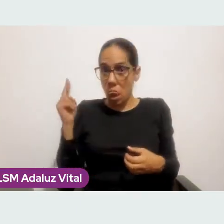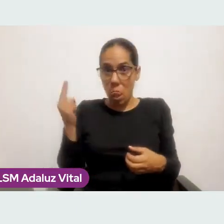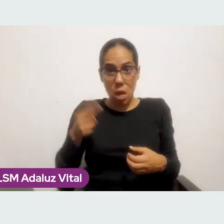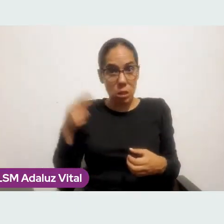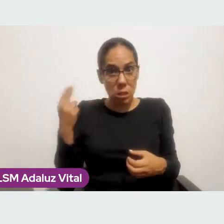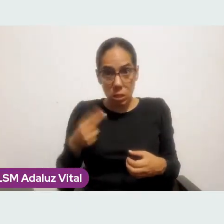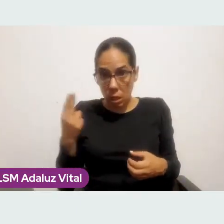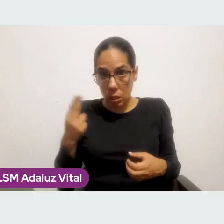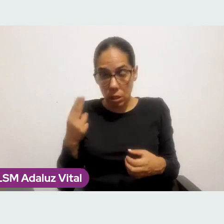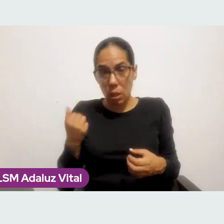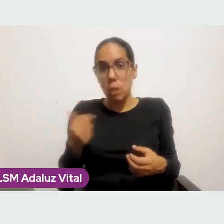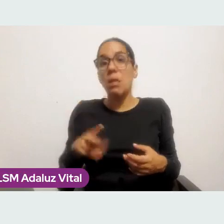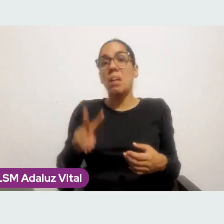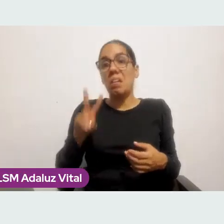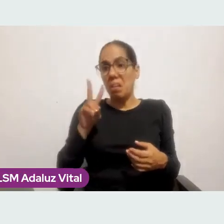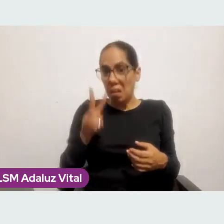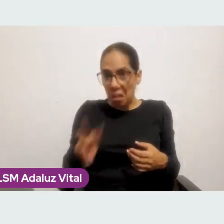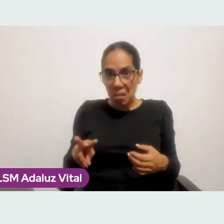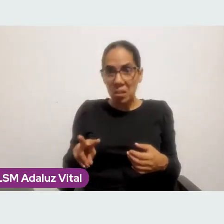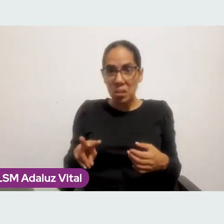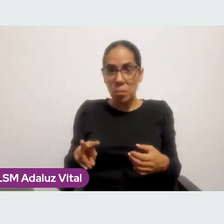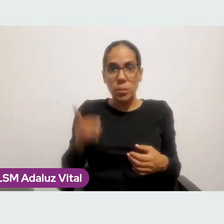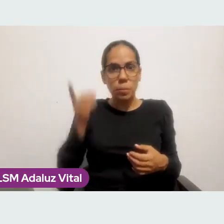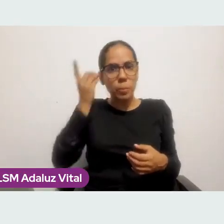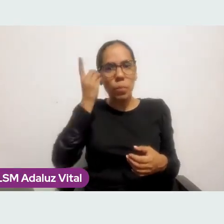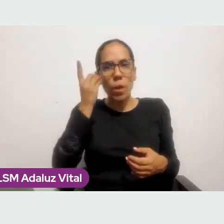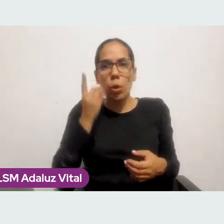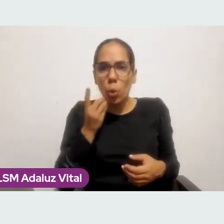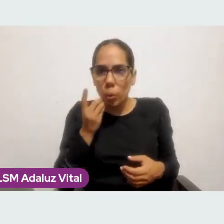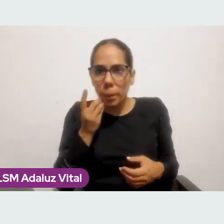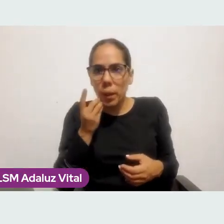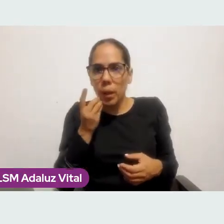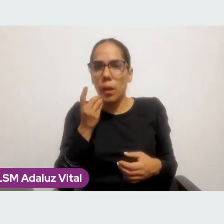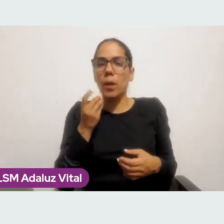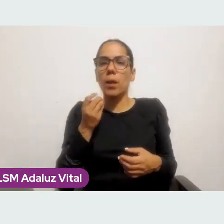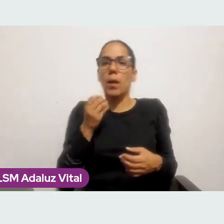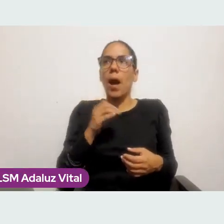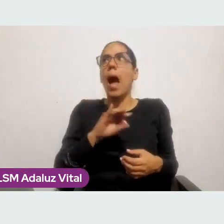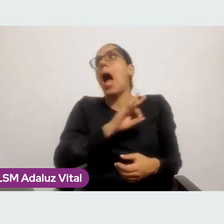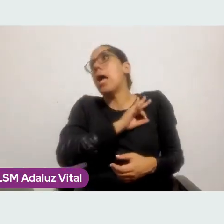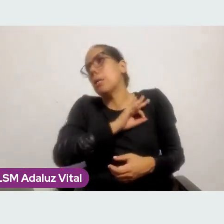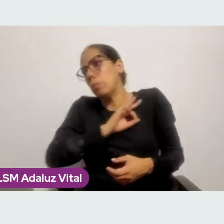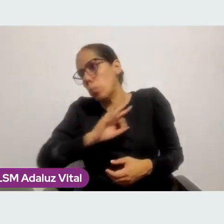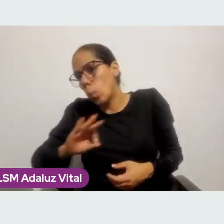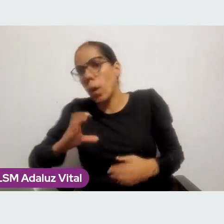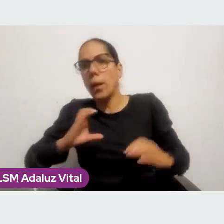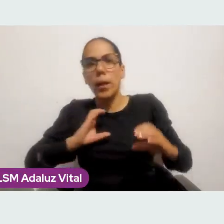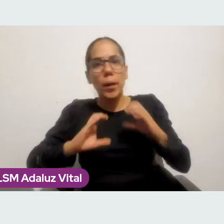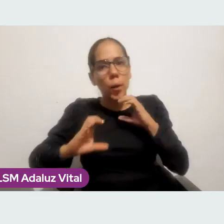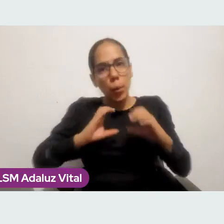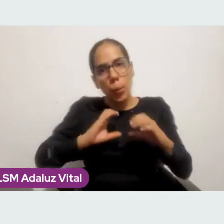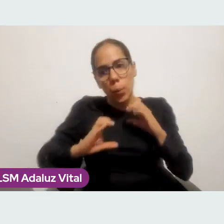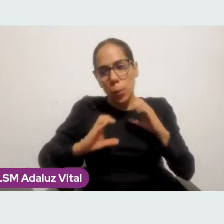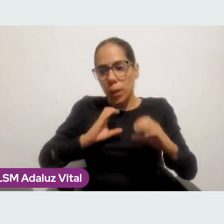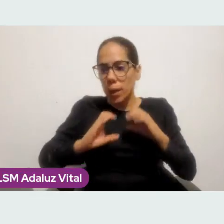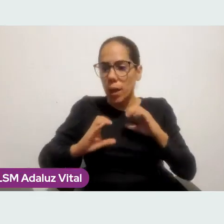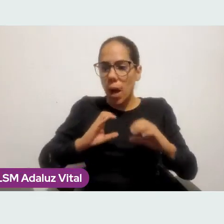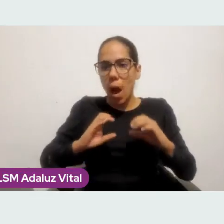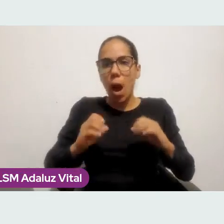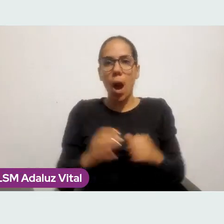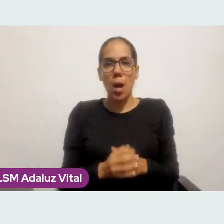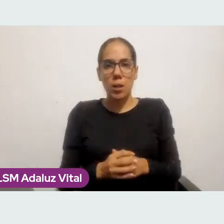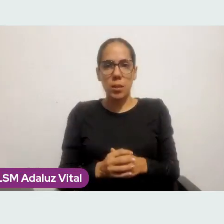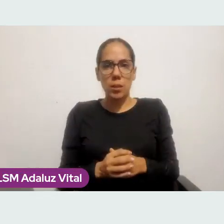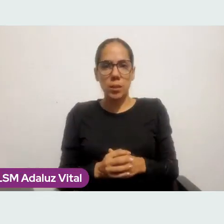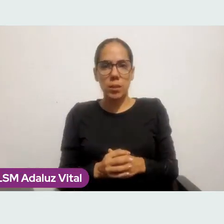alteración importante en su comunicación, una alteración importante en su estructura y, por